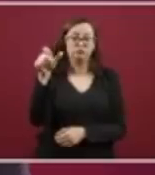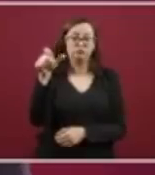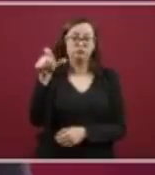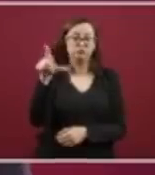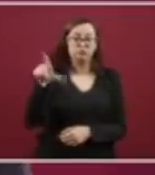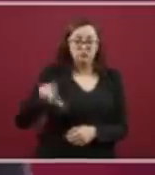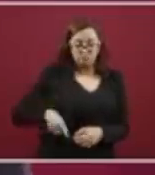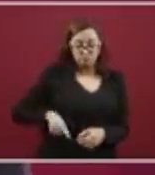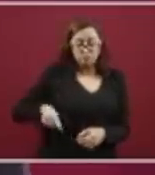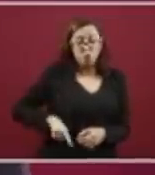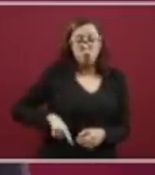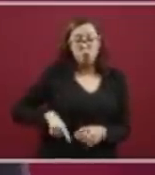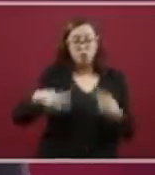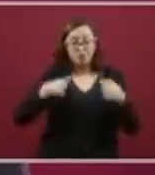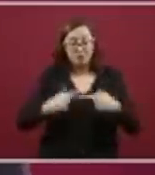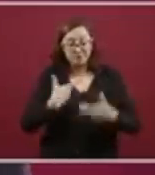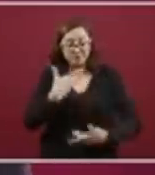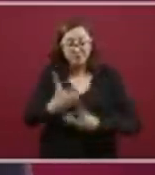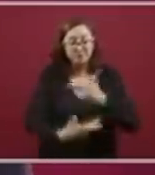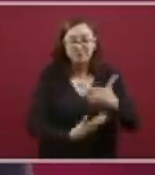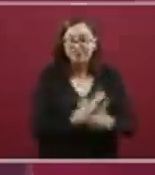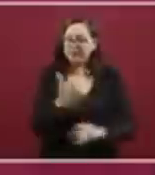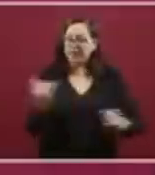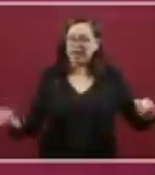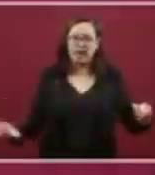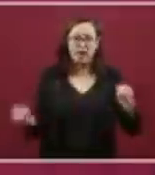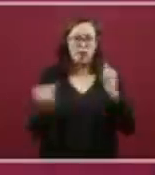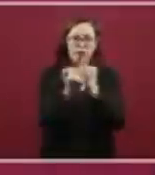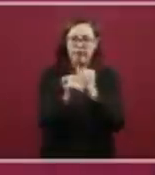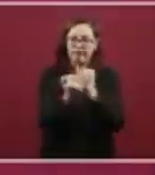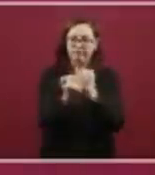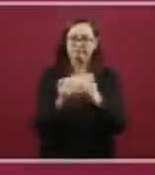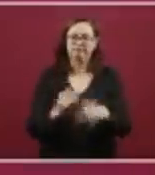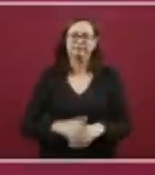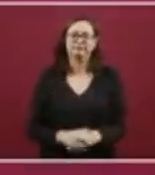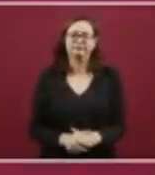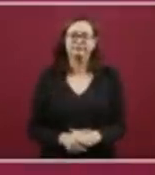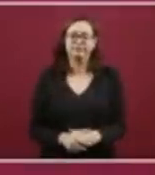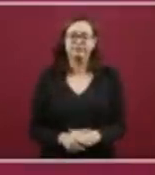de trabajadores al servicio del Estado. Esto es